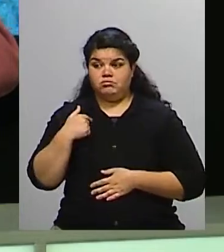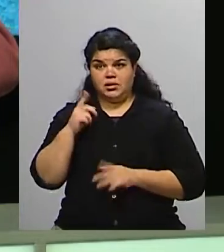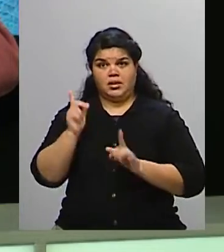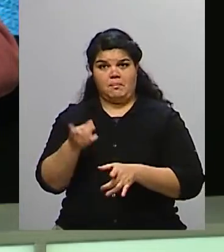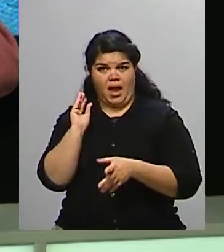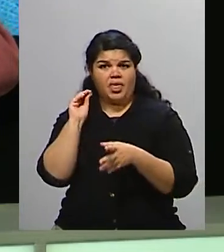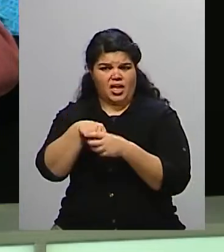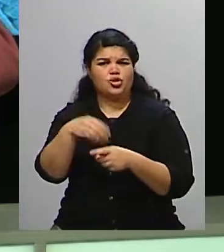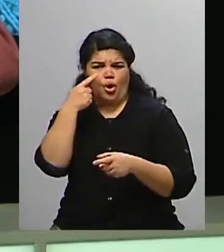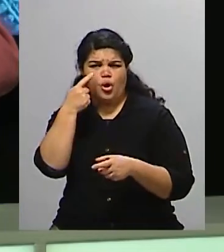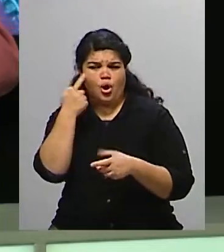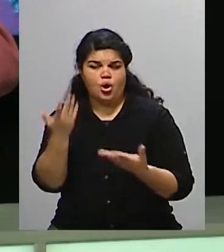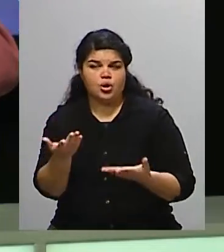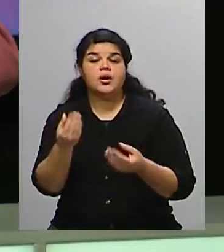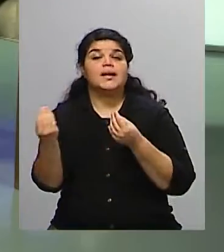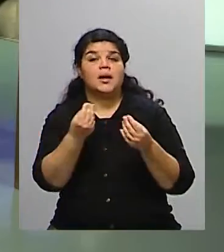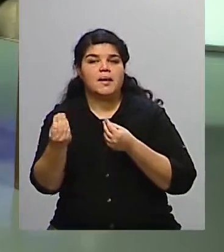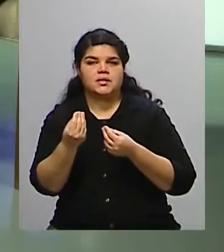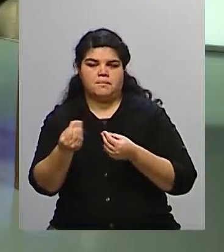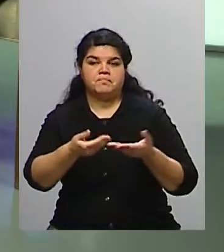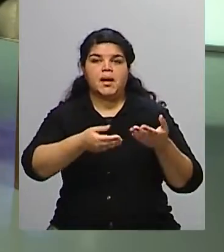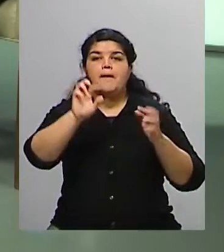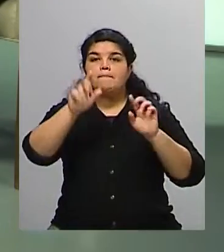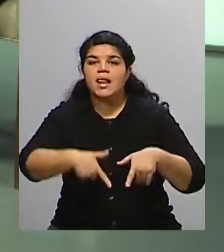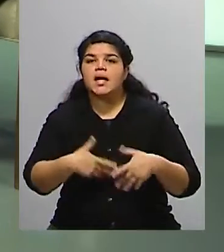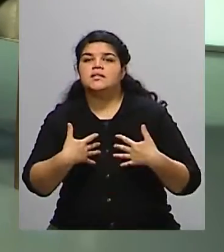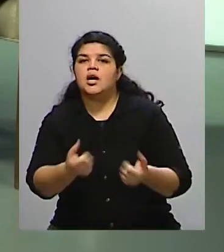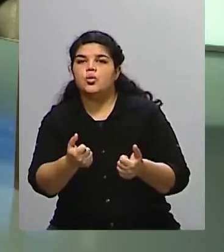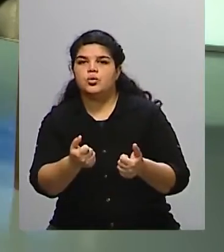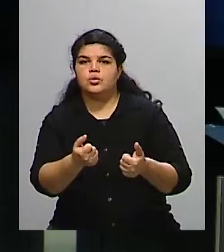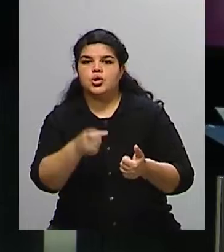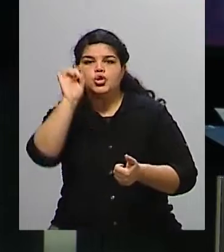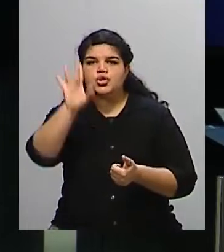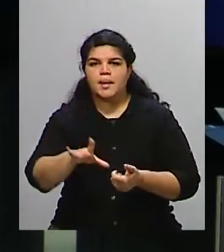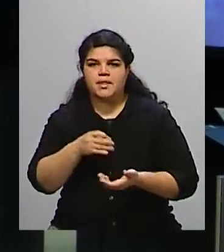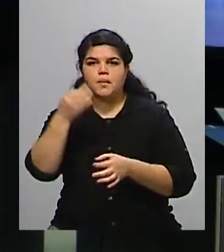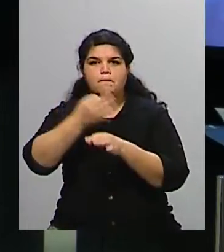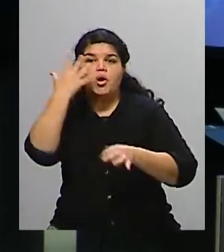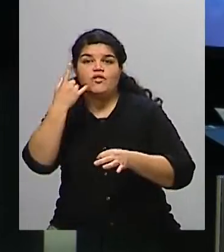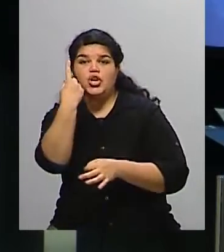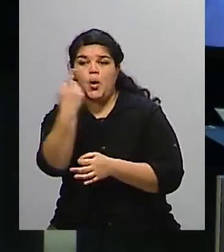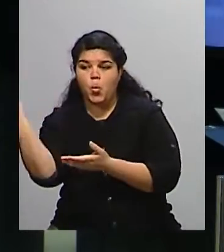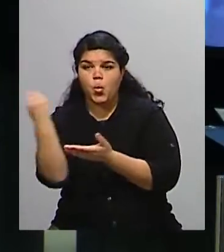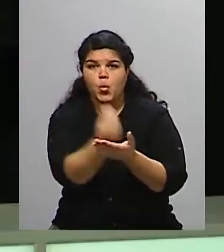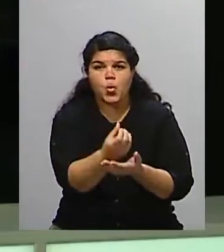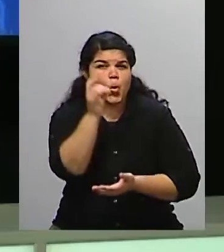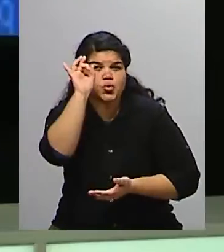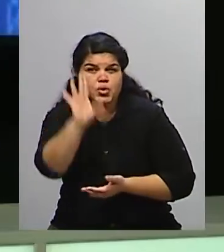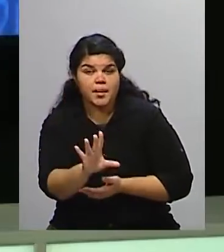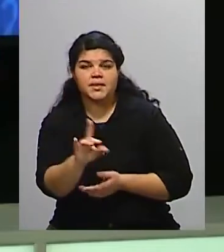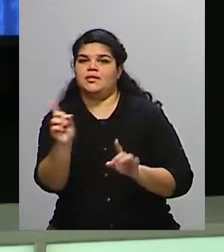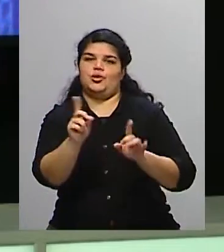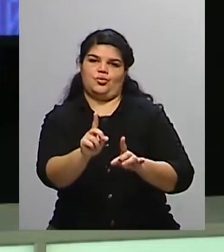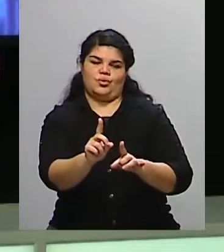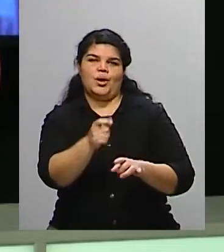se arman en forma transdisciplinaria. Donde ¿quién está ahí? Los profesionales asistenciales. Digo profesionales asistenciales para no decir médico, porque uno generalmente piensa en